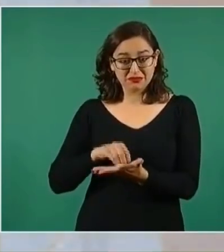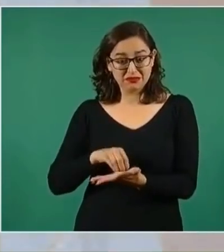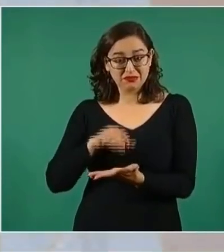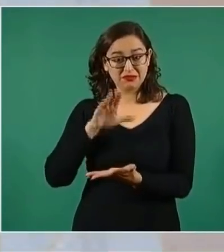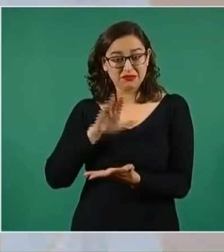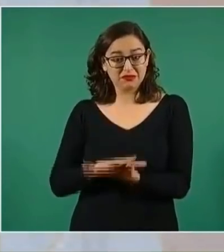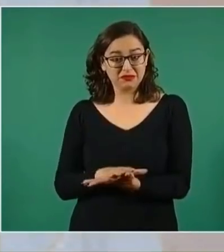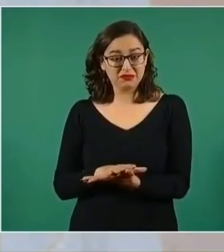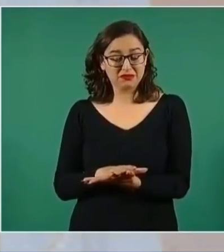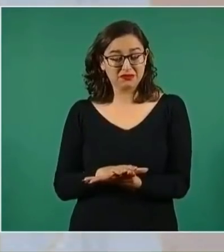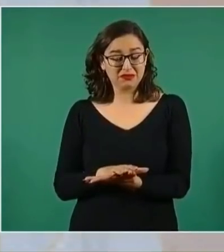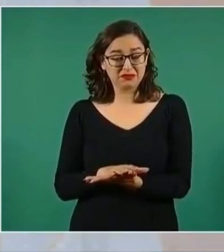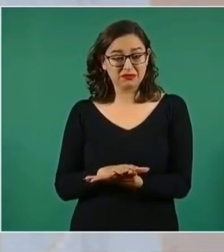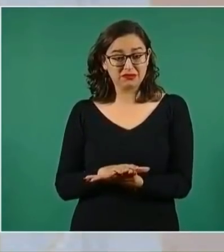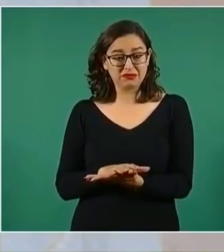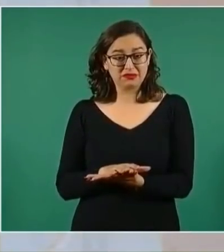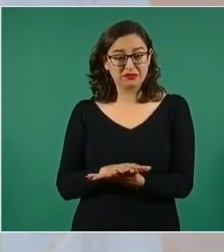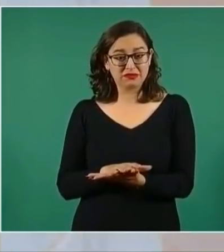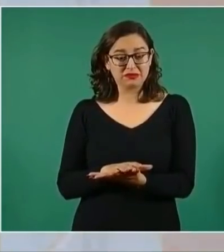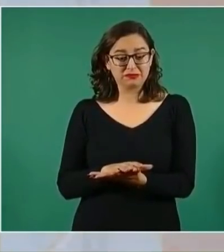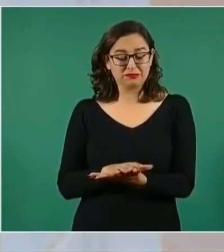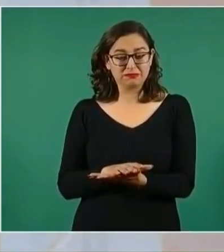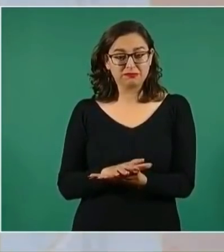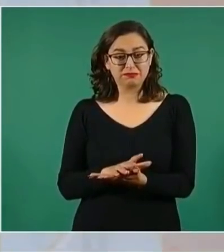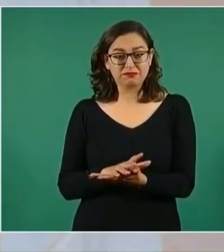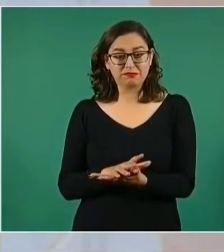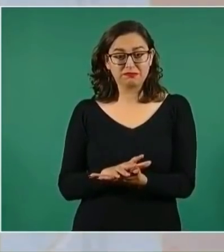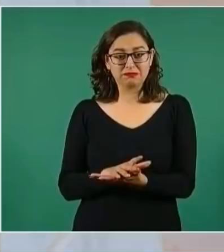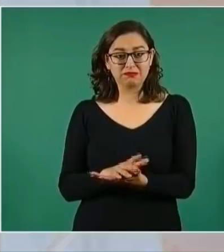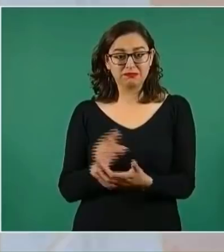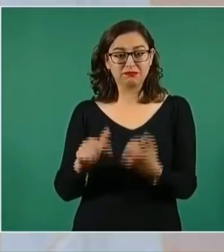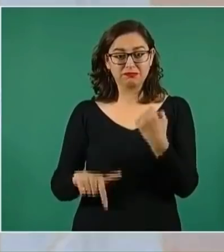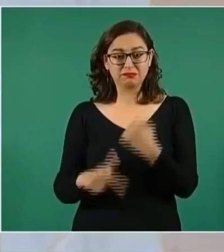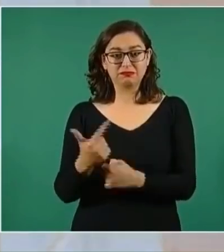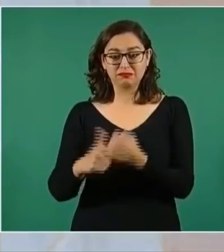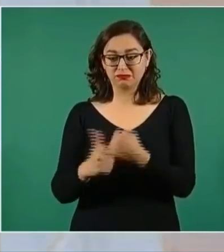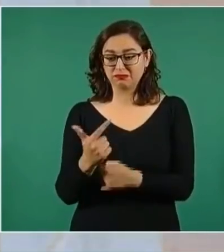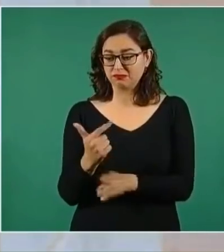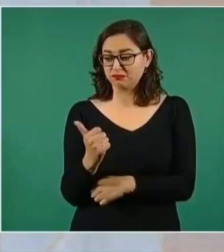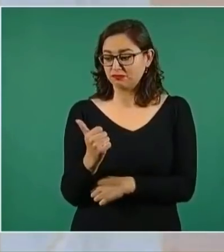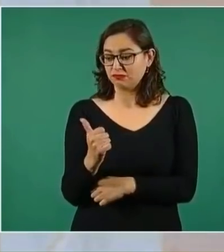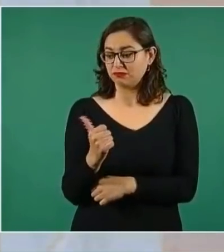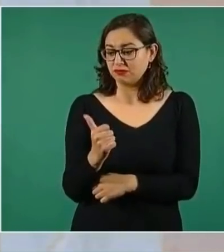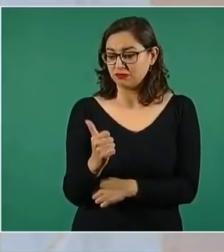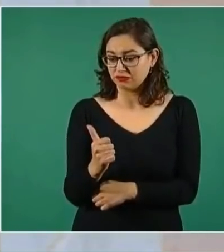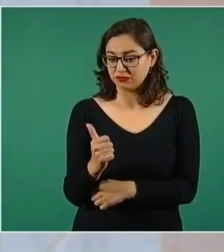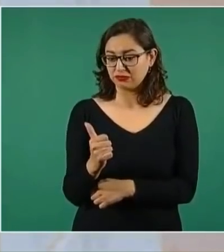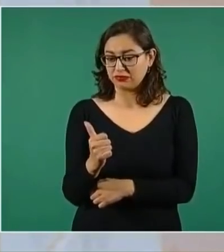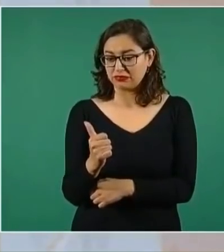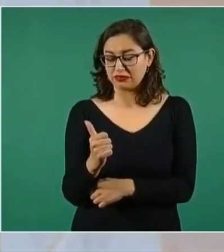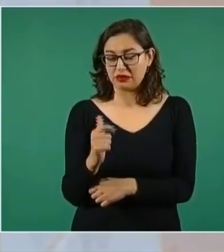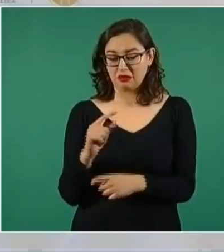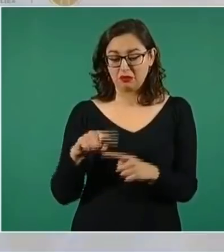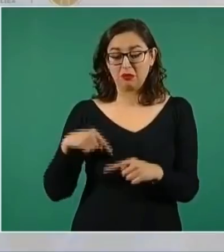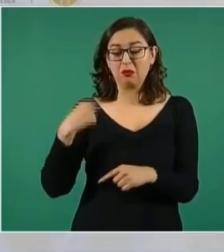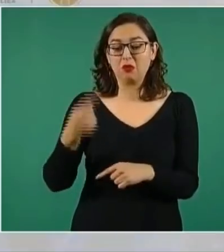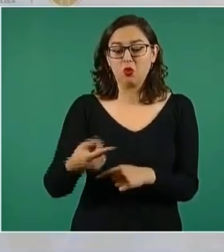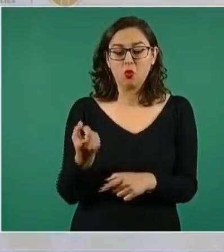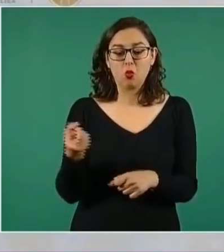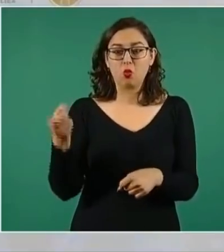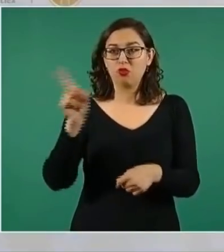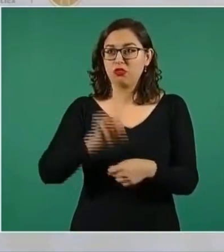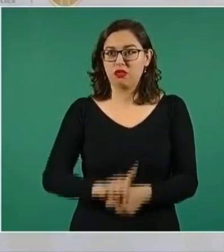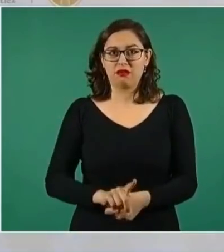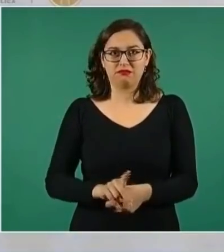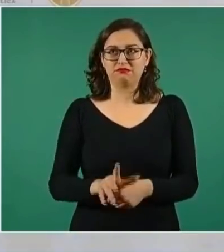del día 12 de agosto, en la víspera de la caída, de la